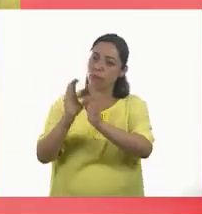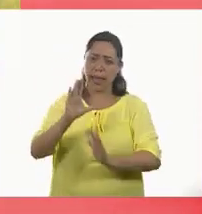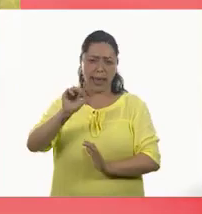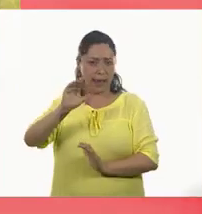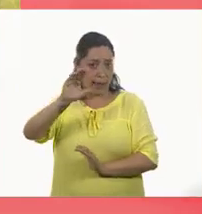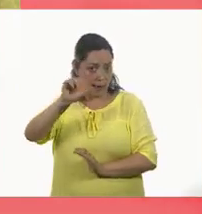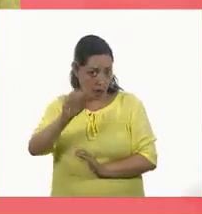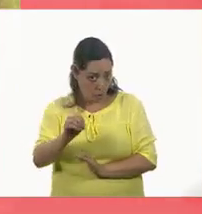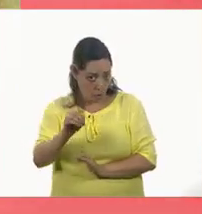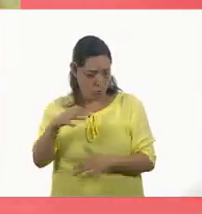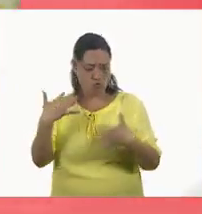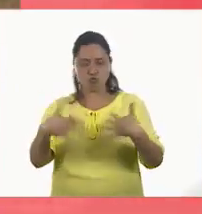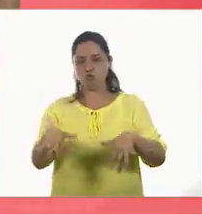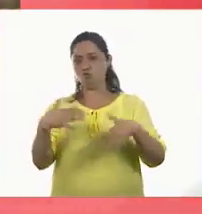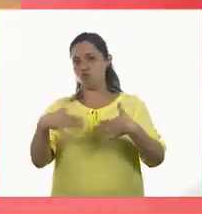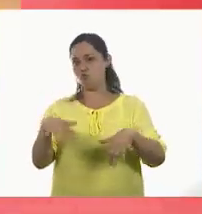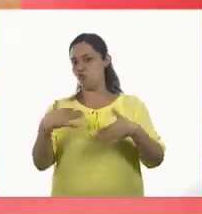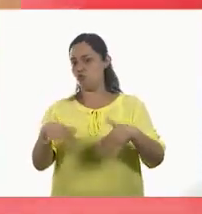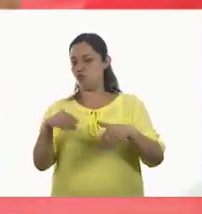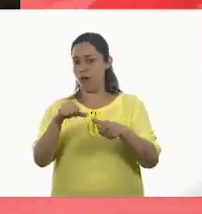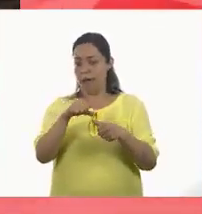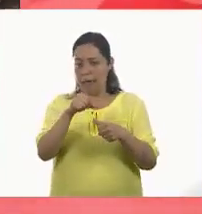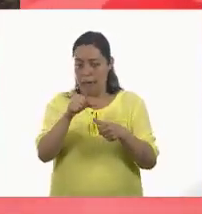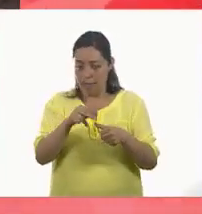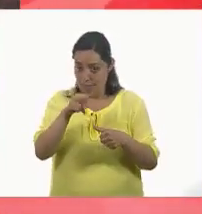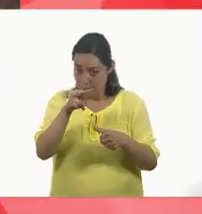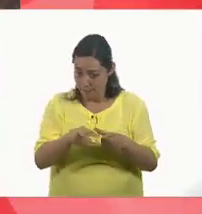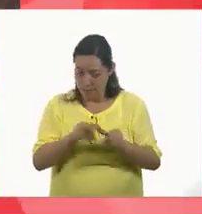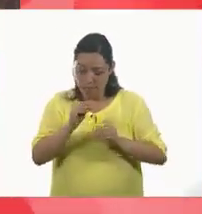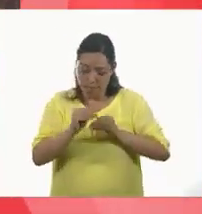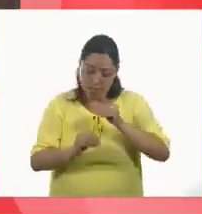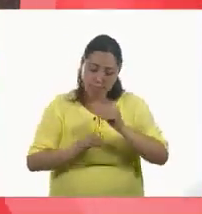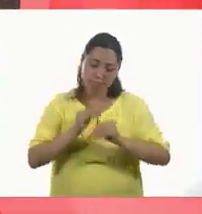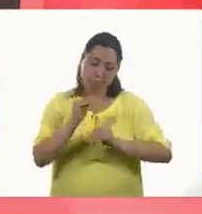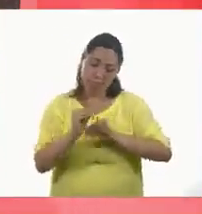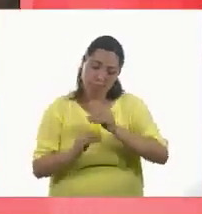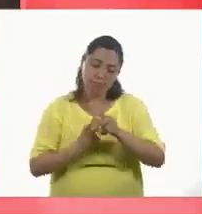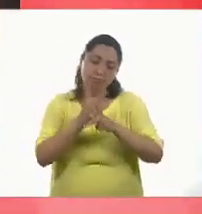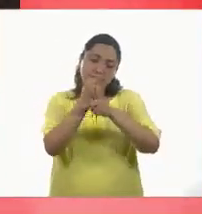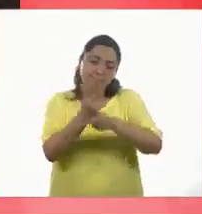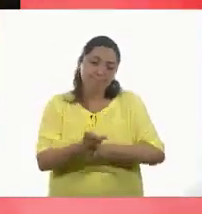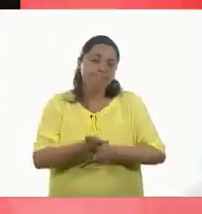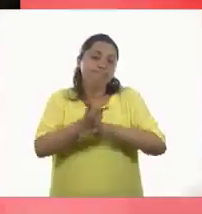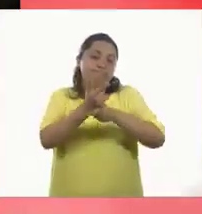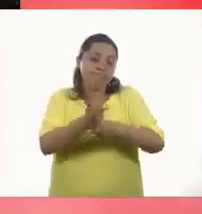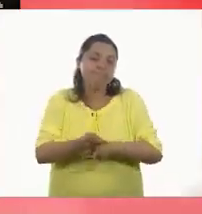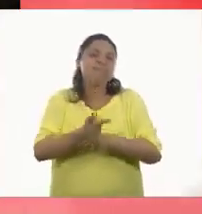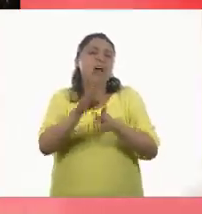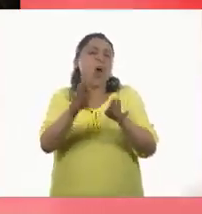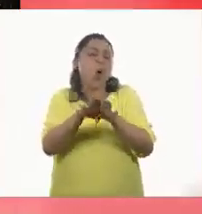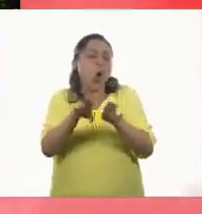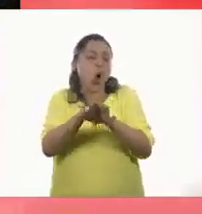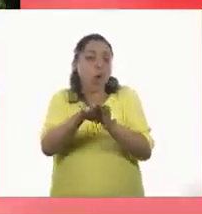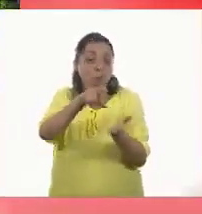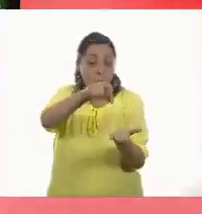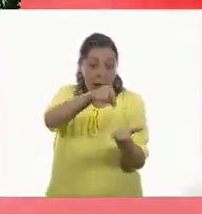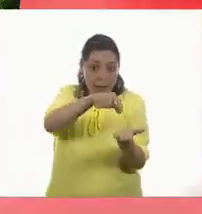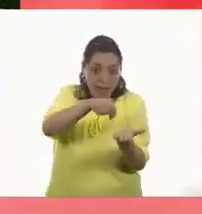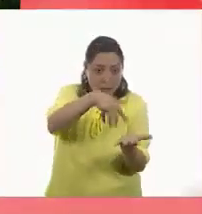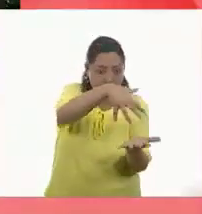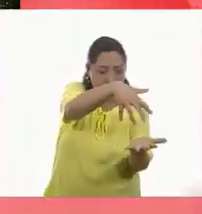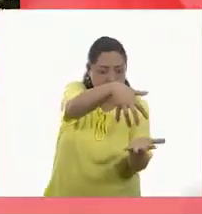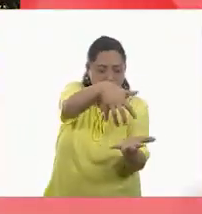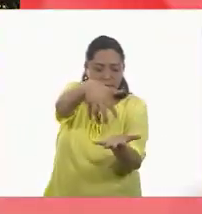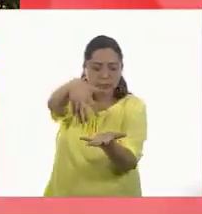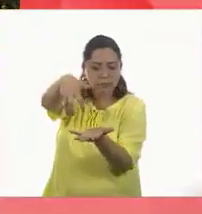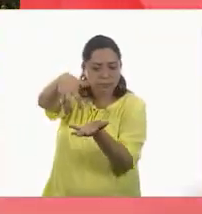es todo un arte y hay que ser muy pacientes. Este proceso comienza por la recolección de los granos, continuando